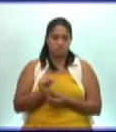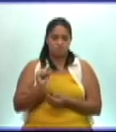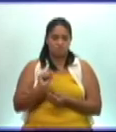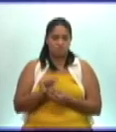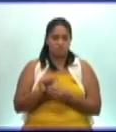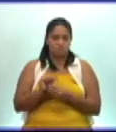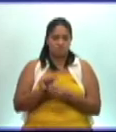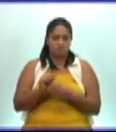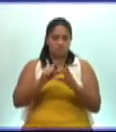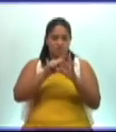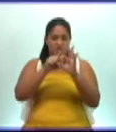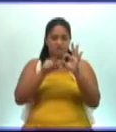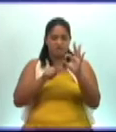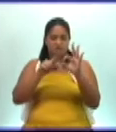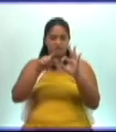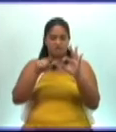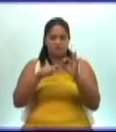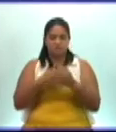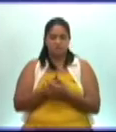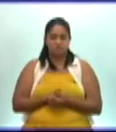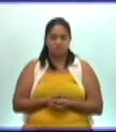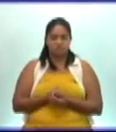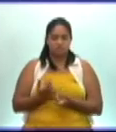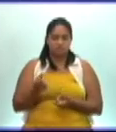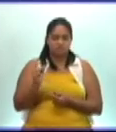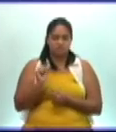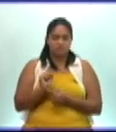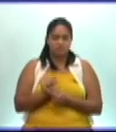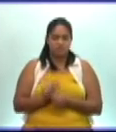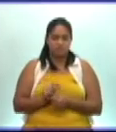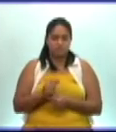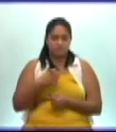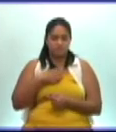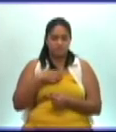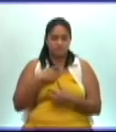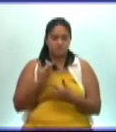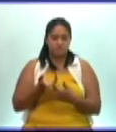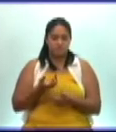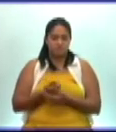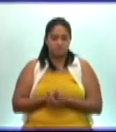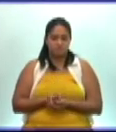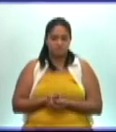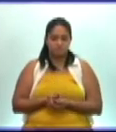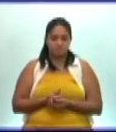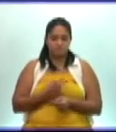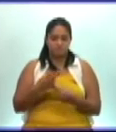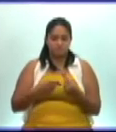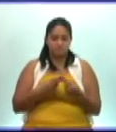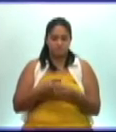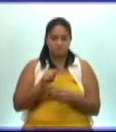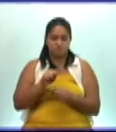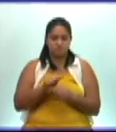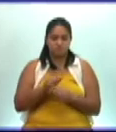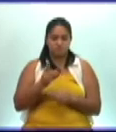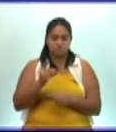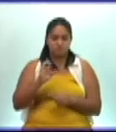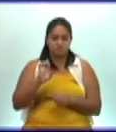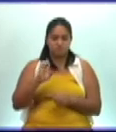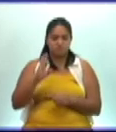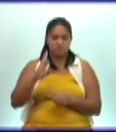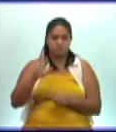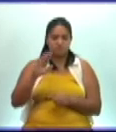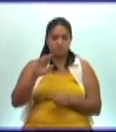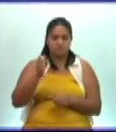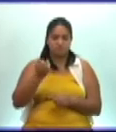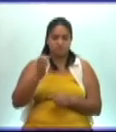¿Cuán pequeñas? Tienen que ser del orden de las décimas de milímetro para que ocurra la difracción. Hay un patrón mecánico que hay